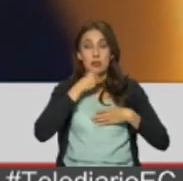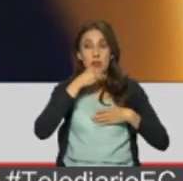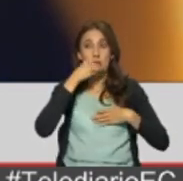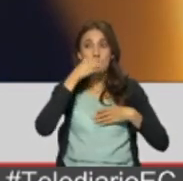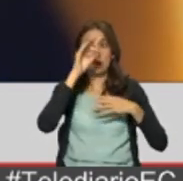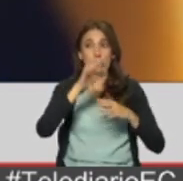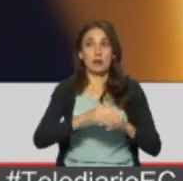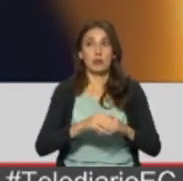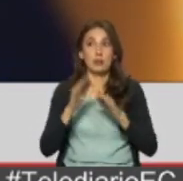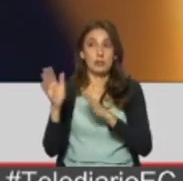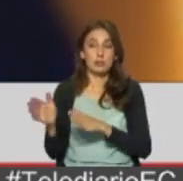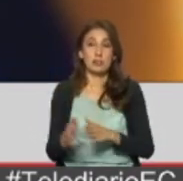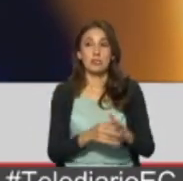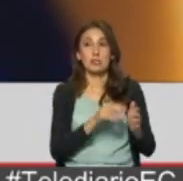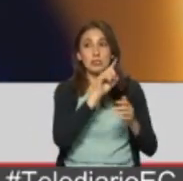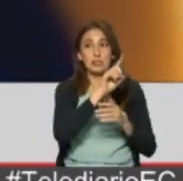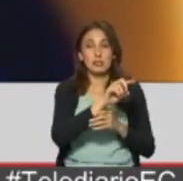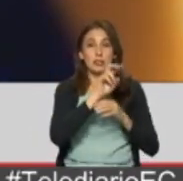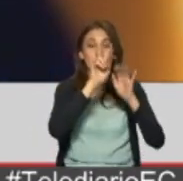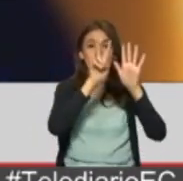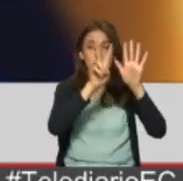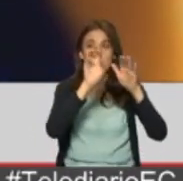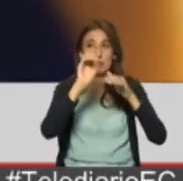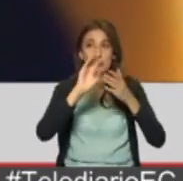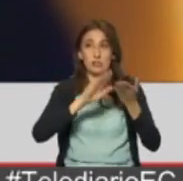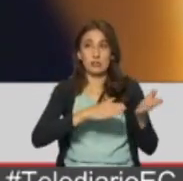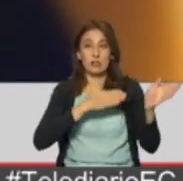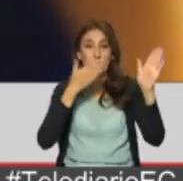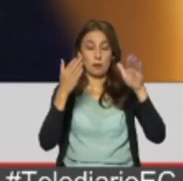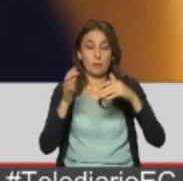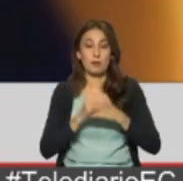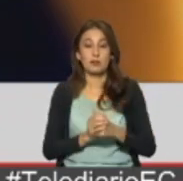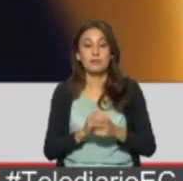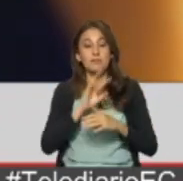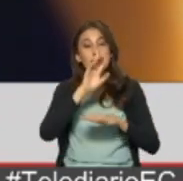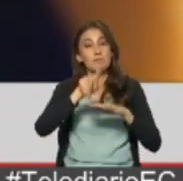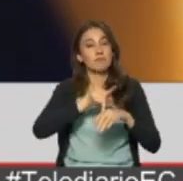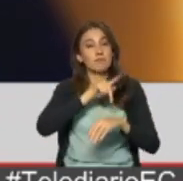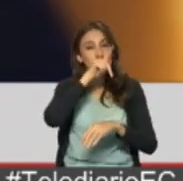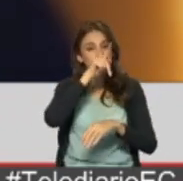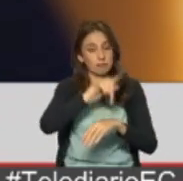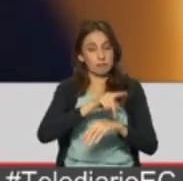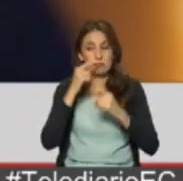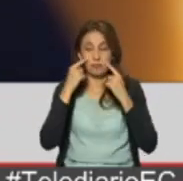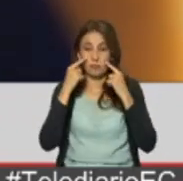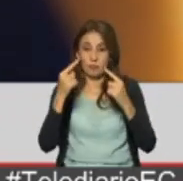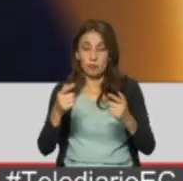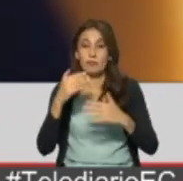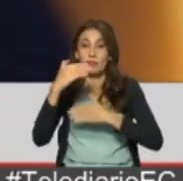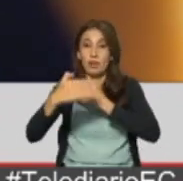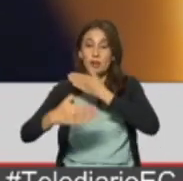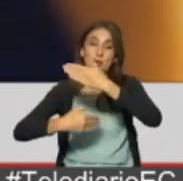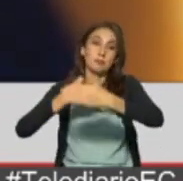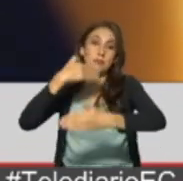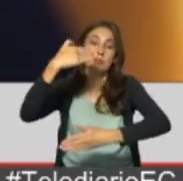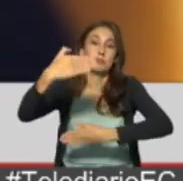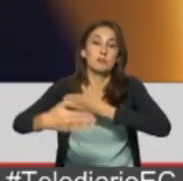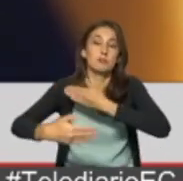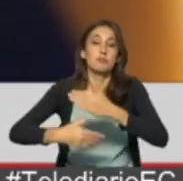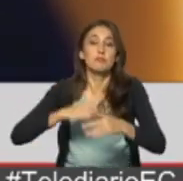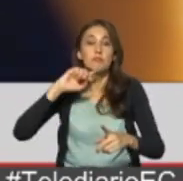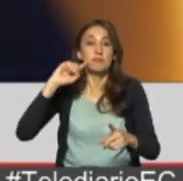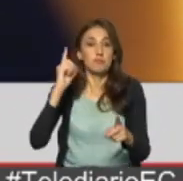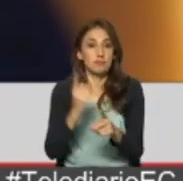a 170 muertes. Lo que dicen los expertos sanitarios es que este proceso obviamente tiene